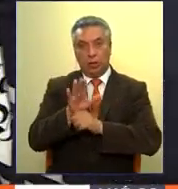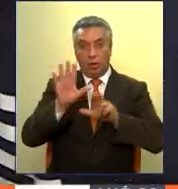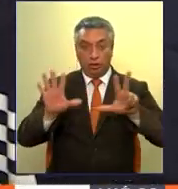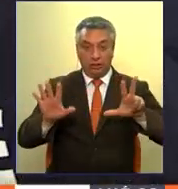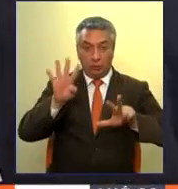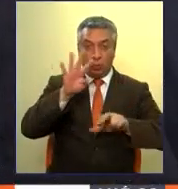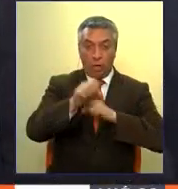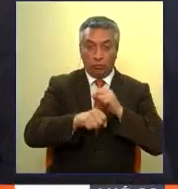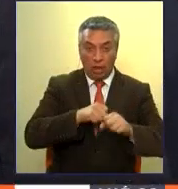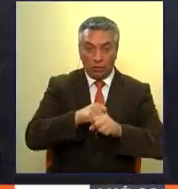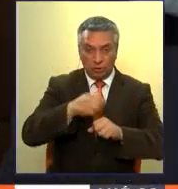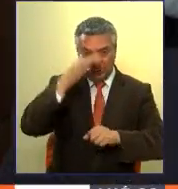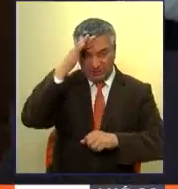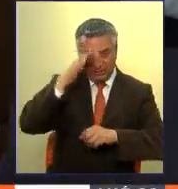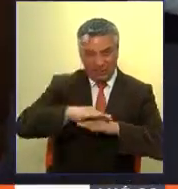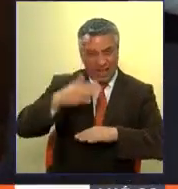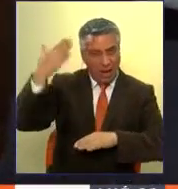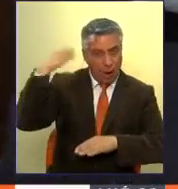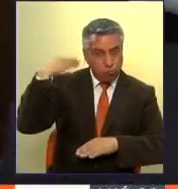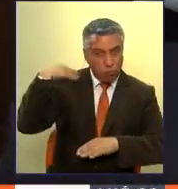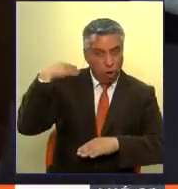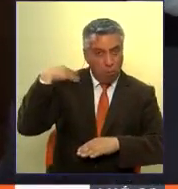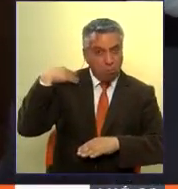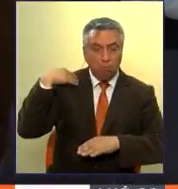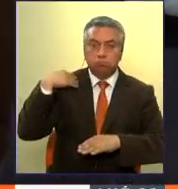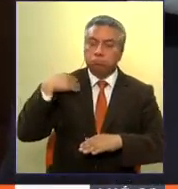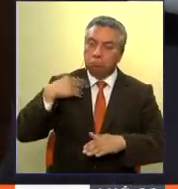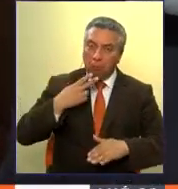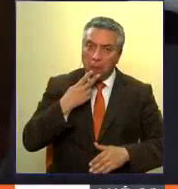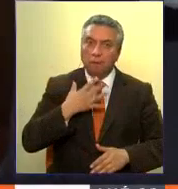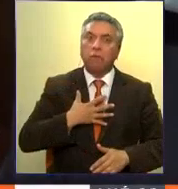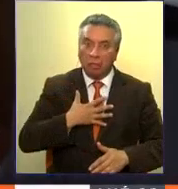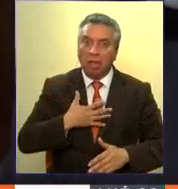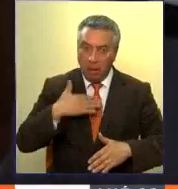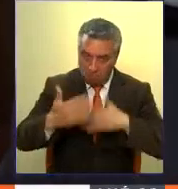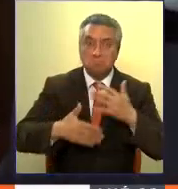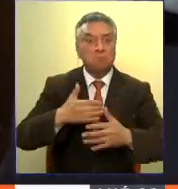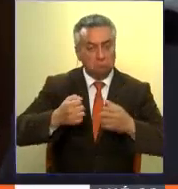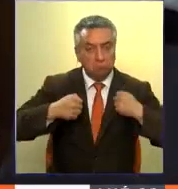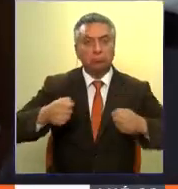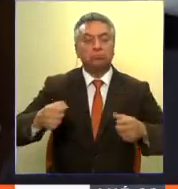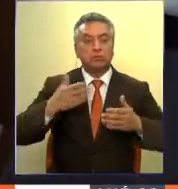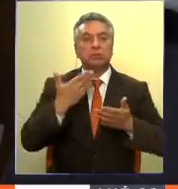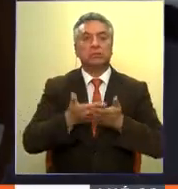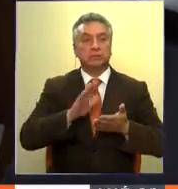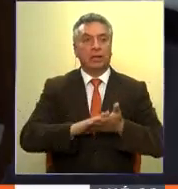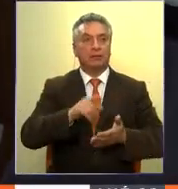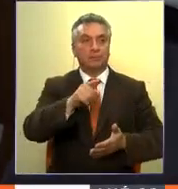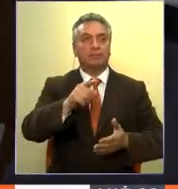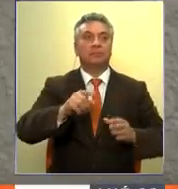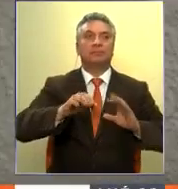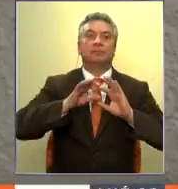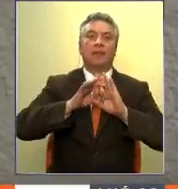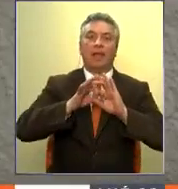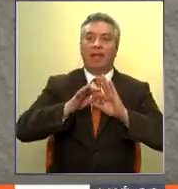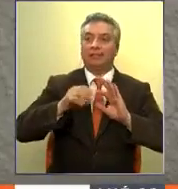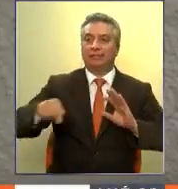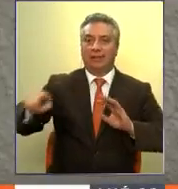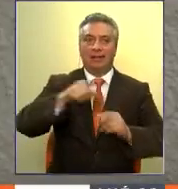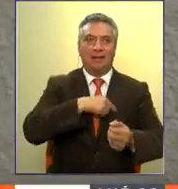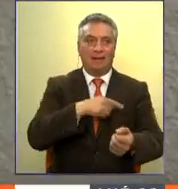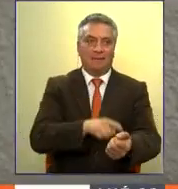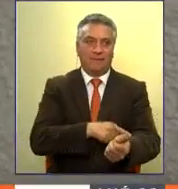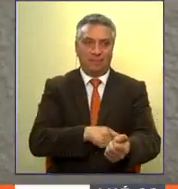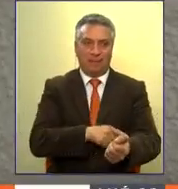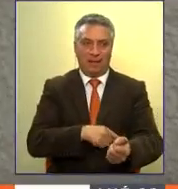y una enfermedad pulmonar. Sí, señorita, le gané con la gracia de mi familia. Y ella toda su